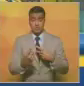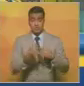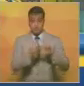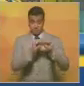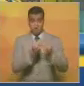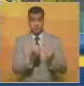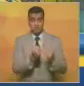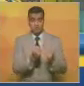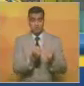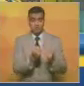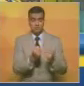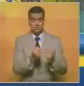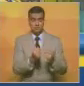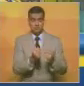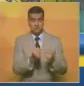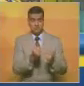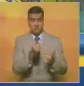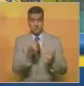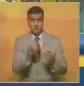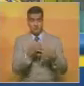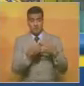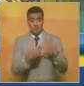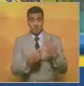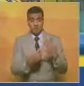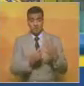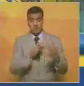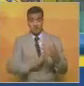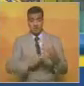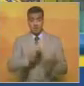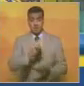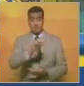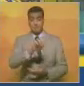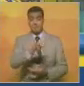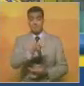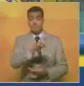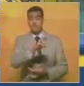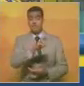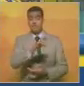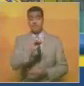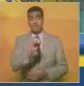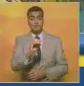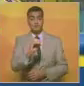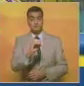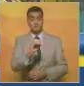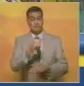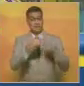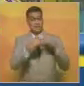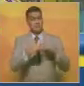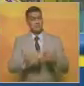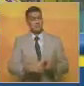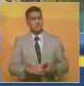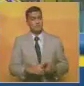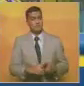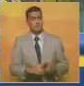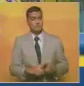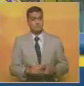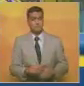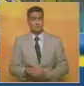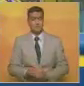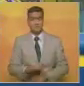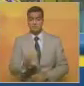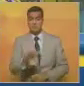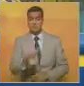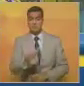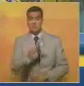rotura de un oleoducto que va entre El Tejero y Jusepín. Se calcula que alrededor de